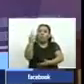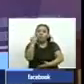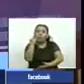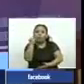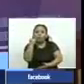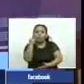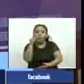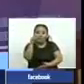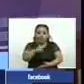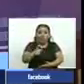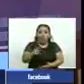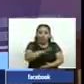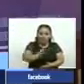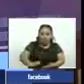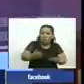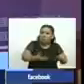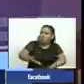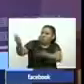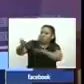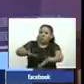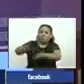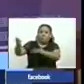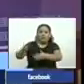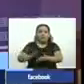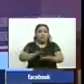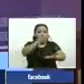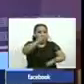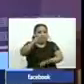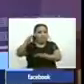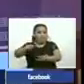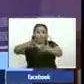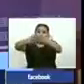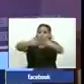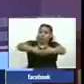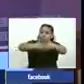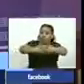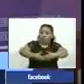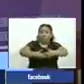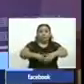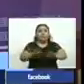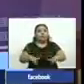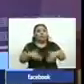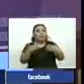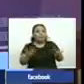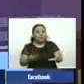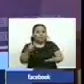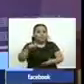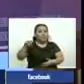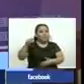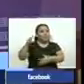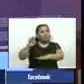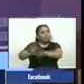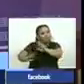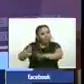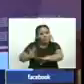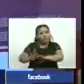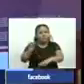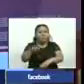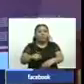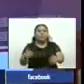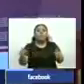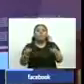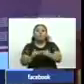Salvador este año. Tanto las gigantescas empresas de industrias tradicionales como las